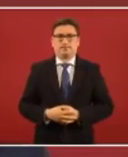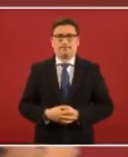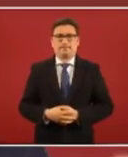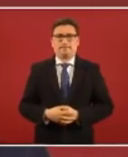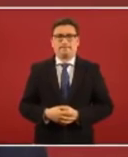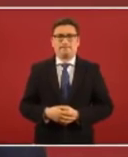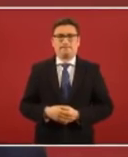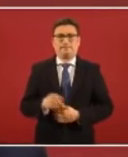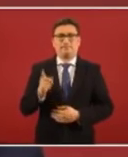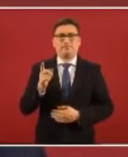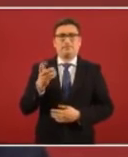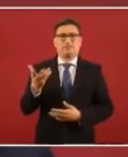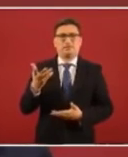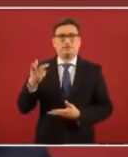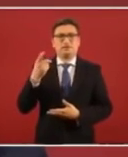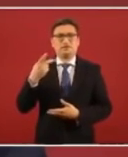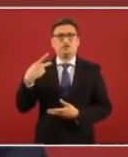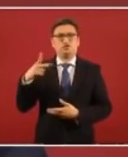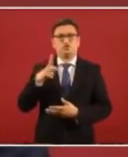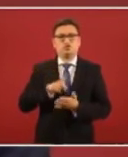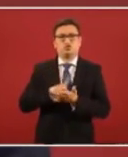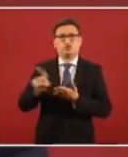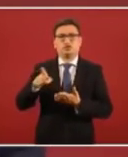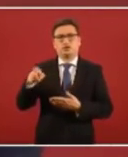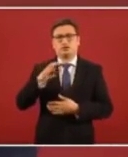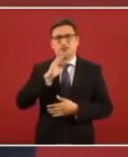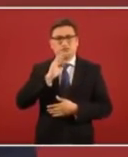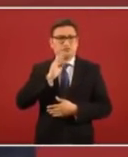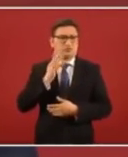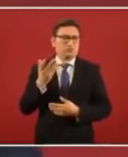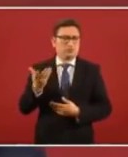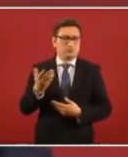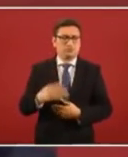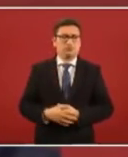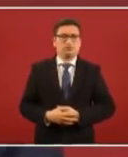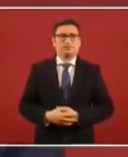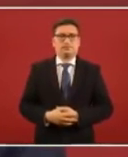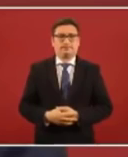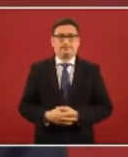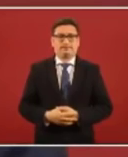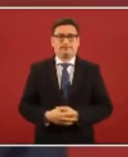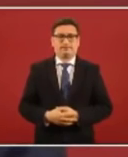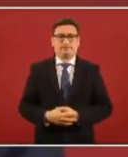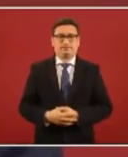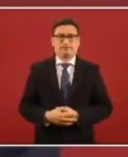Ella tiene todo el derecho como madre, ¿sí?,